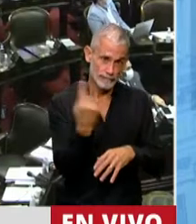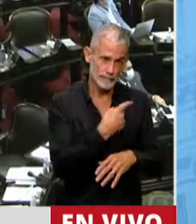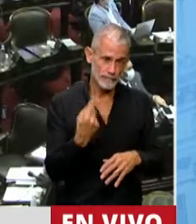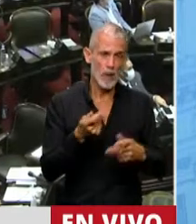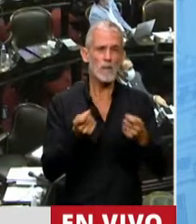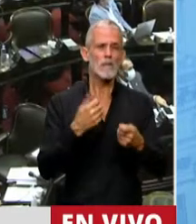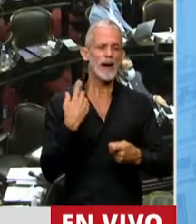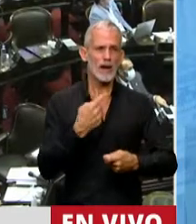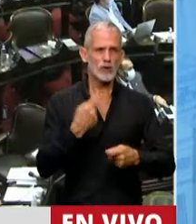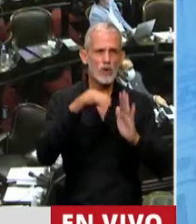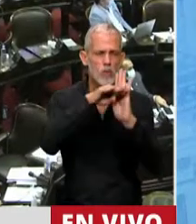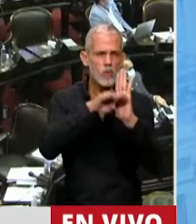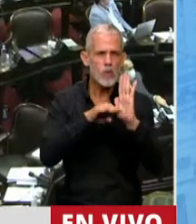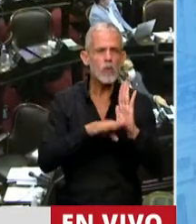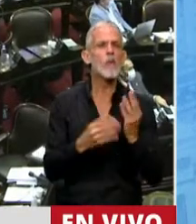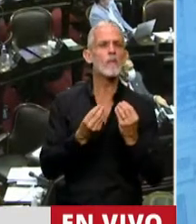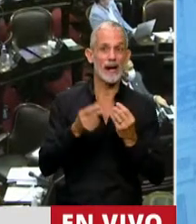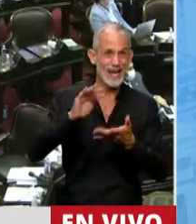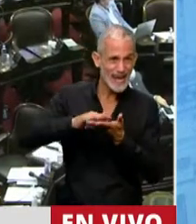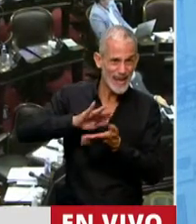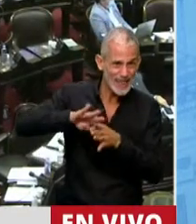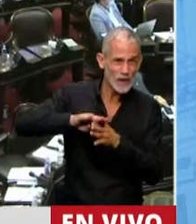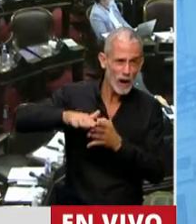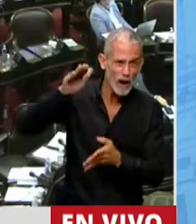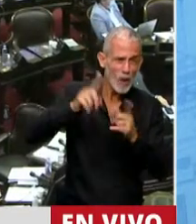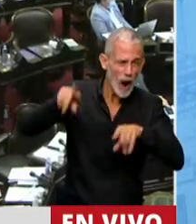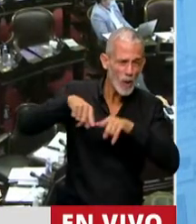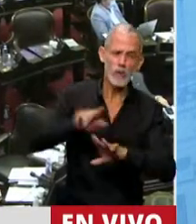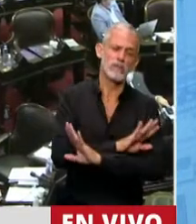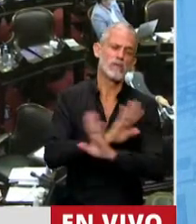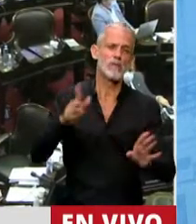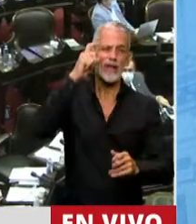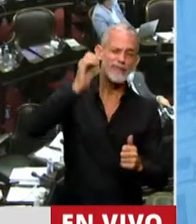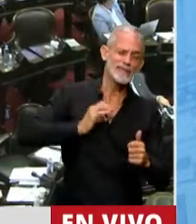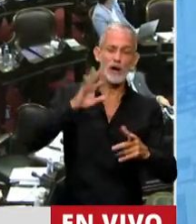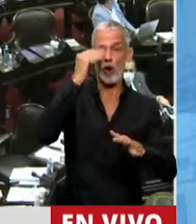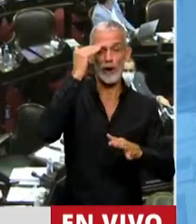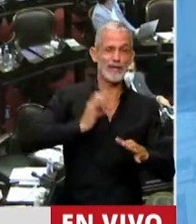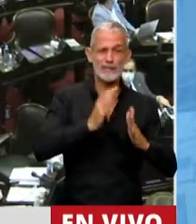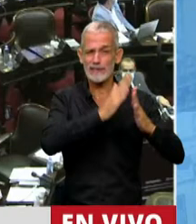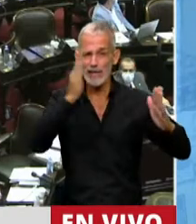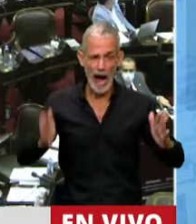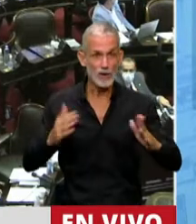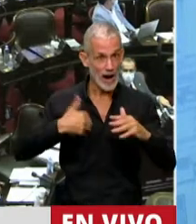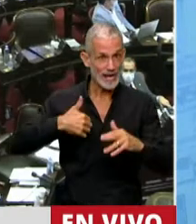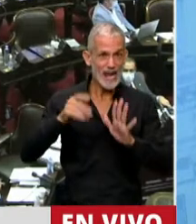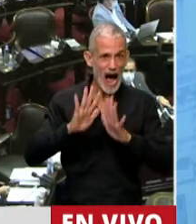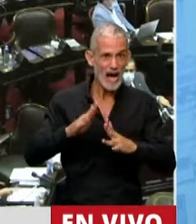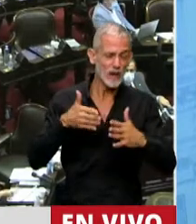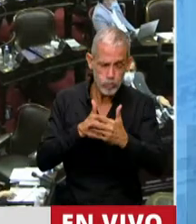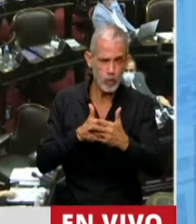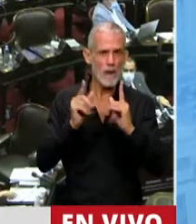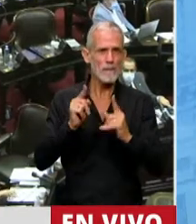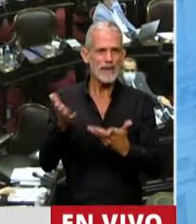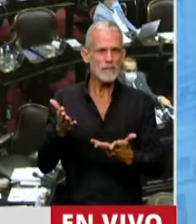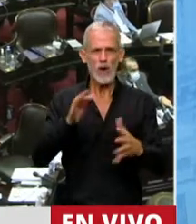regularlo, establecer reglas para evitar que esto ocurra sistemáticamente. Por si cada 10 o 15 años la Argentina choca contra este tipo